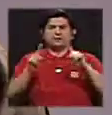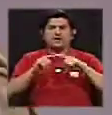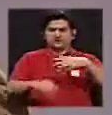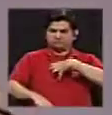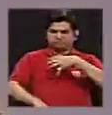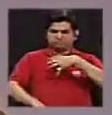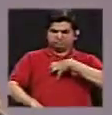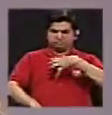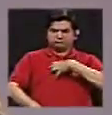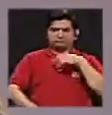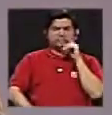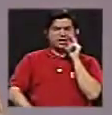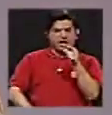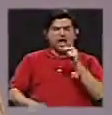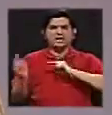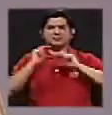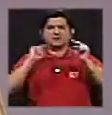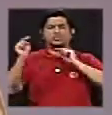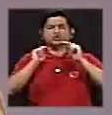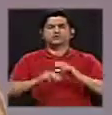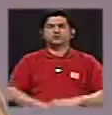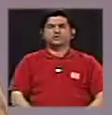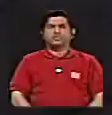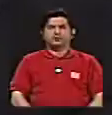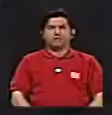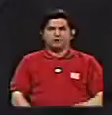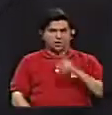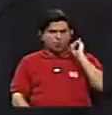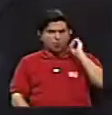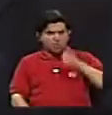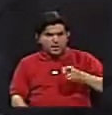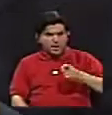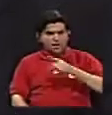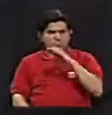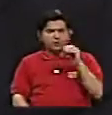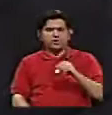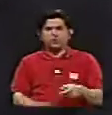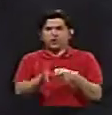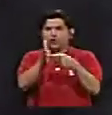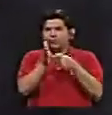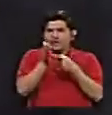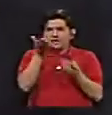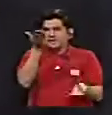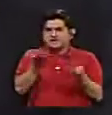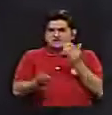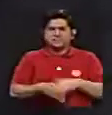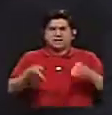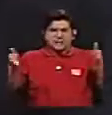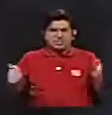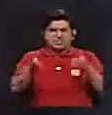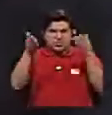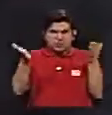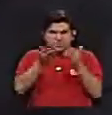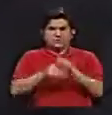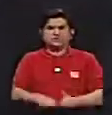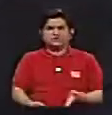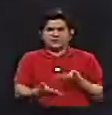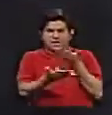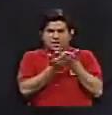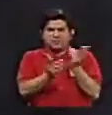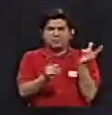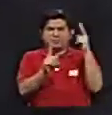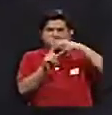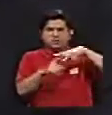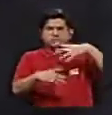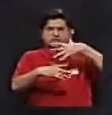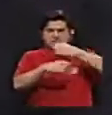objeciones a esa negociación. ¿Es obligatorio o es un requerimiento para impulsar en la propuesta de ejecución que